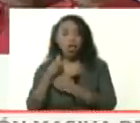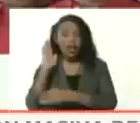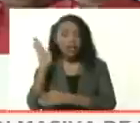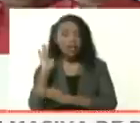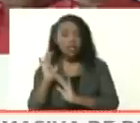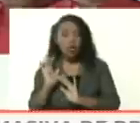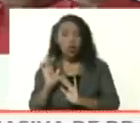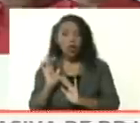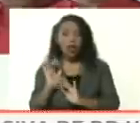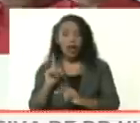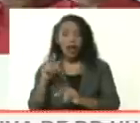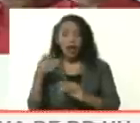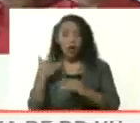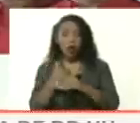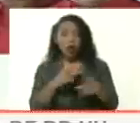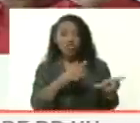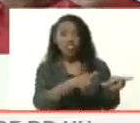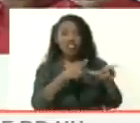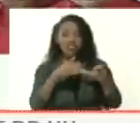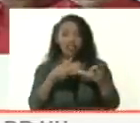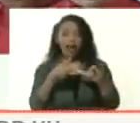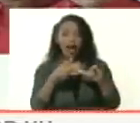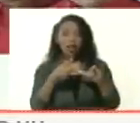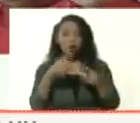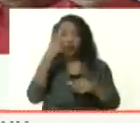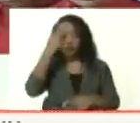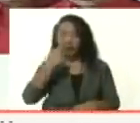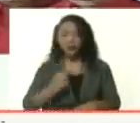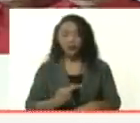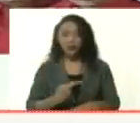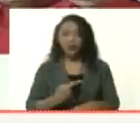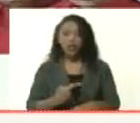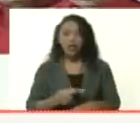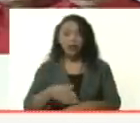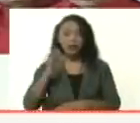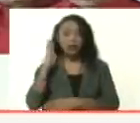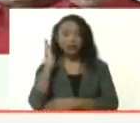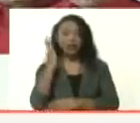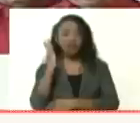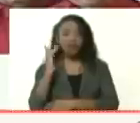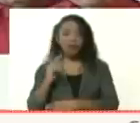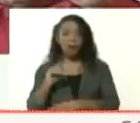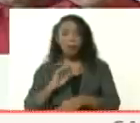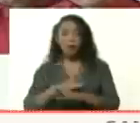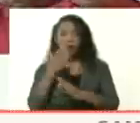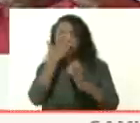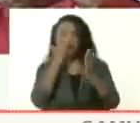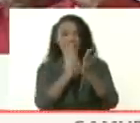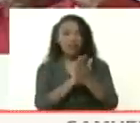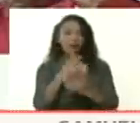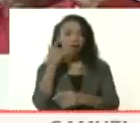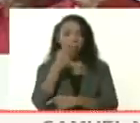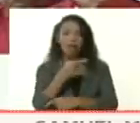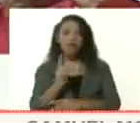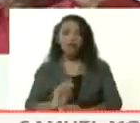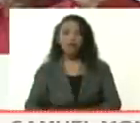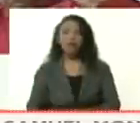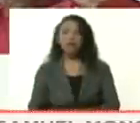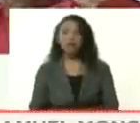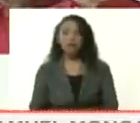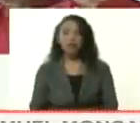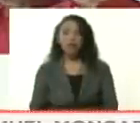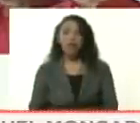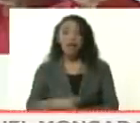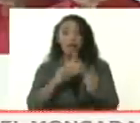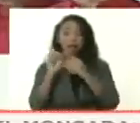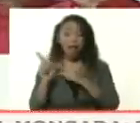Eso más bien es un certificado moral para nosotros, que Estados Unidos pueda sancionar a un venezolano o una venezolana por enfrentarlos a ellos. Entonces